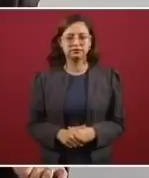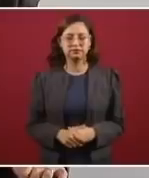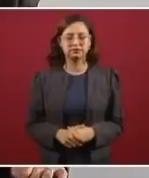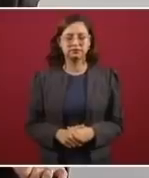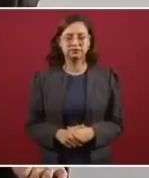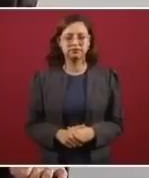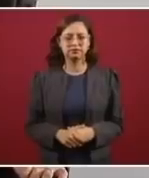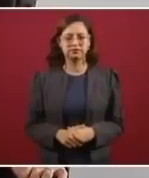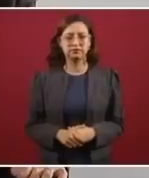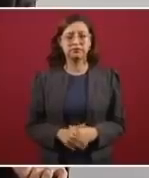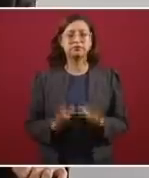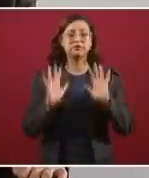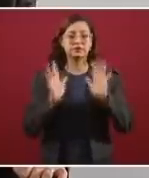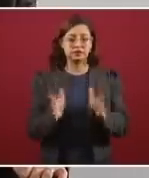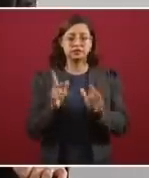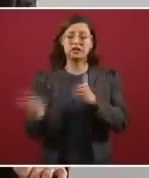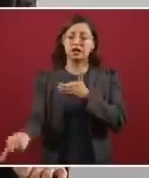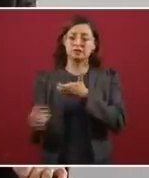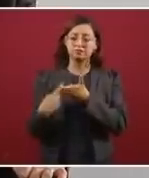integró